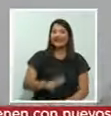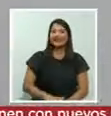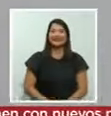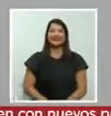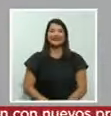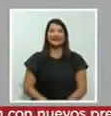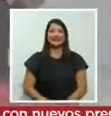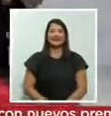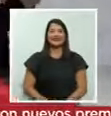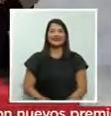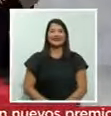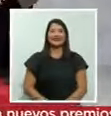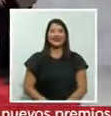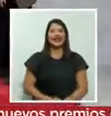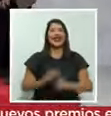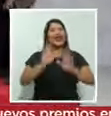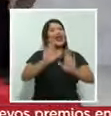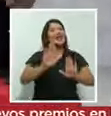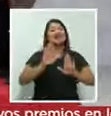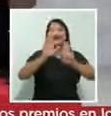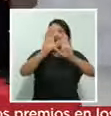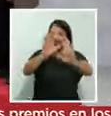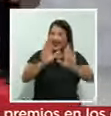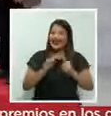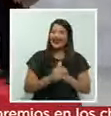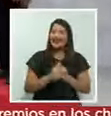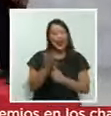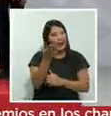1, 2, 3, adelante. Excelente. Eso.